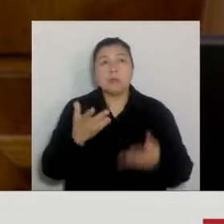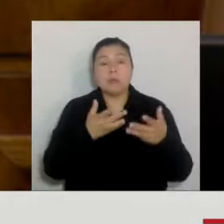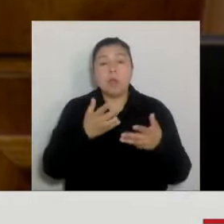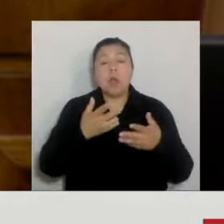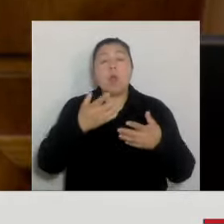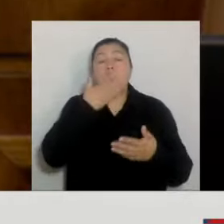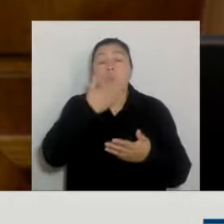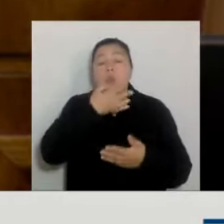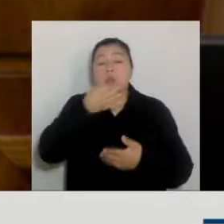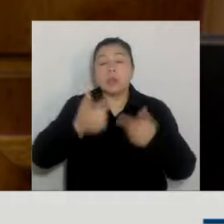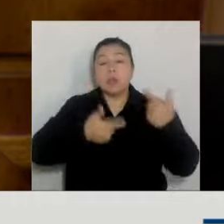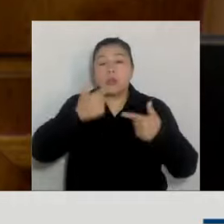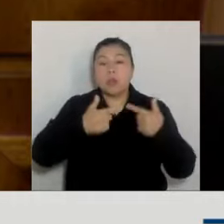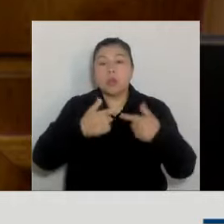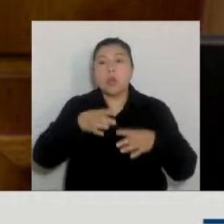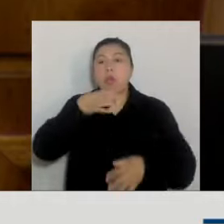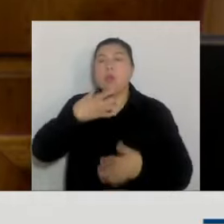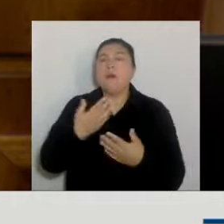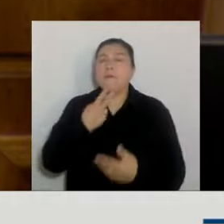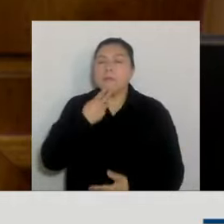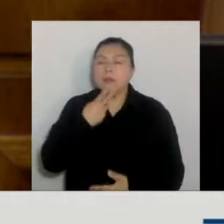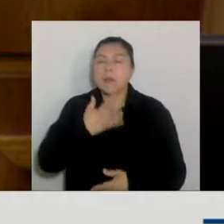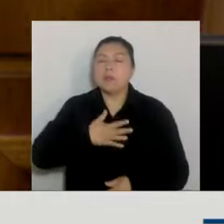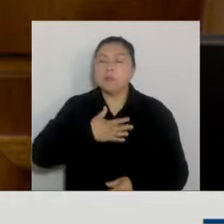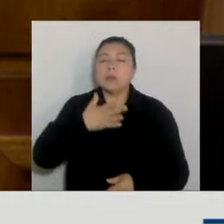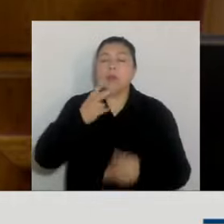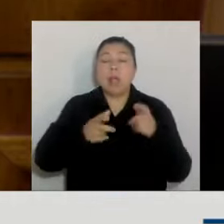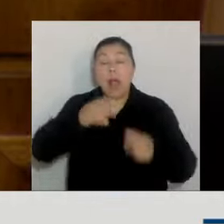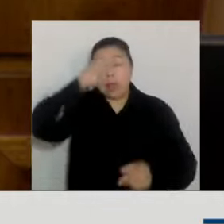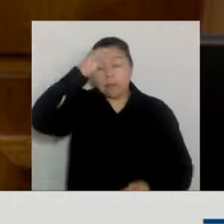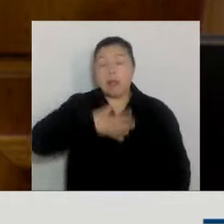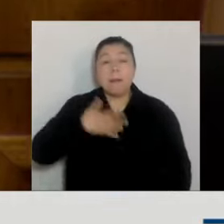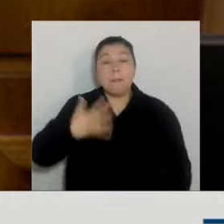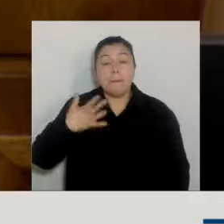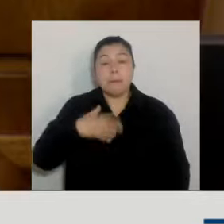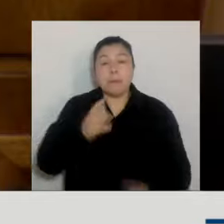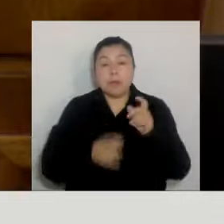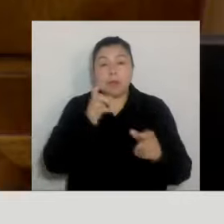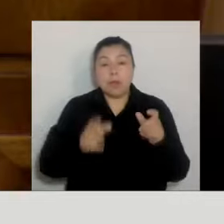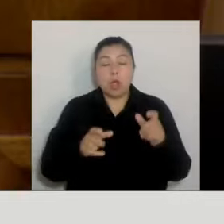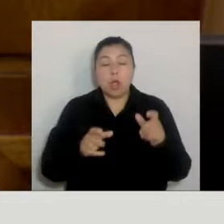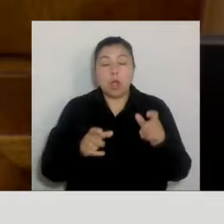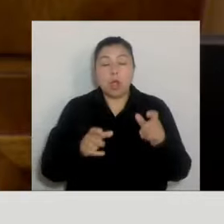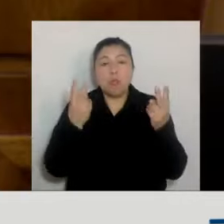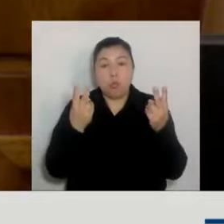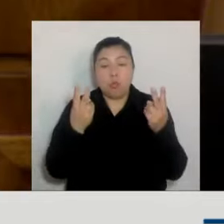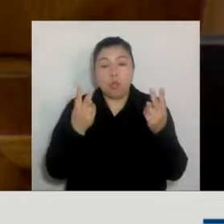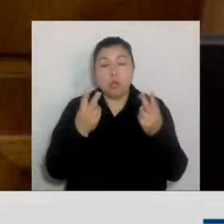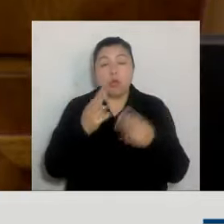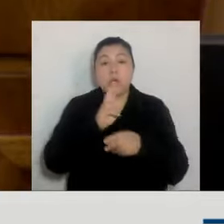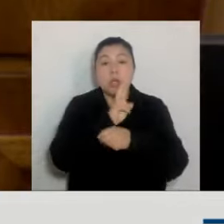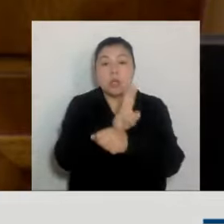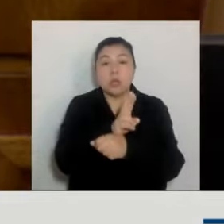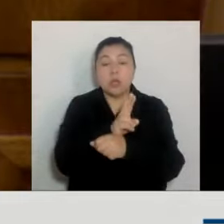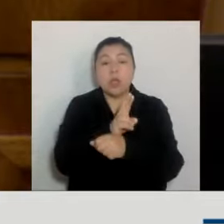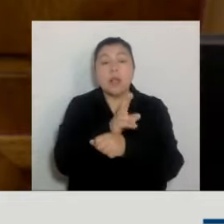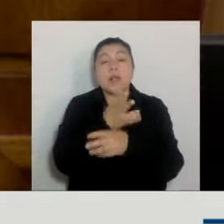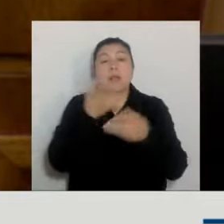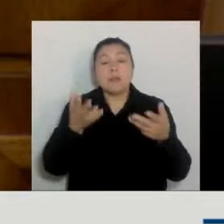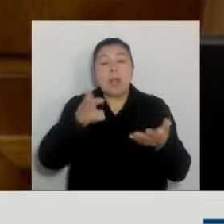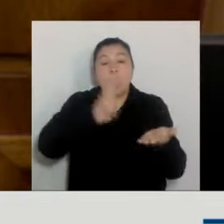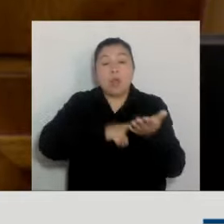que lo resiente la gente la primera experiencia la experiencia más importante que tienen las personas con lo público con el resultado digamos de de los impuestos que